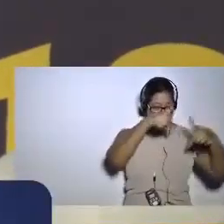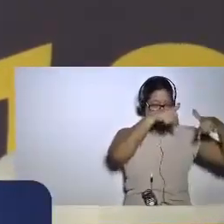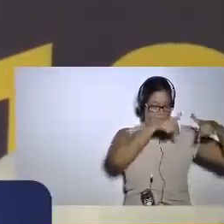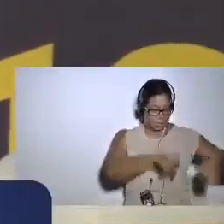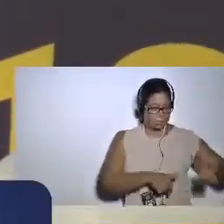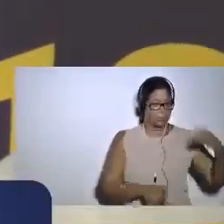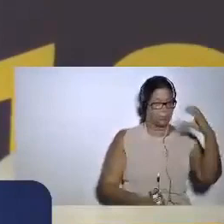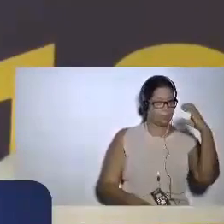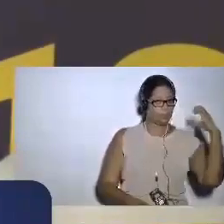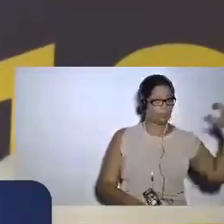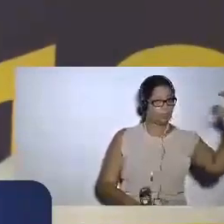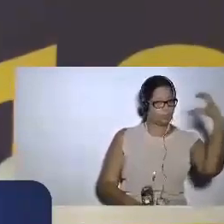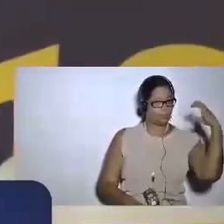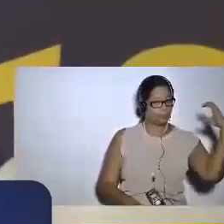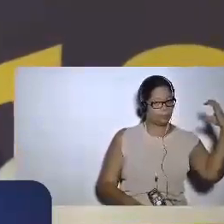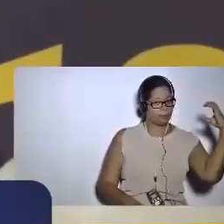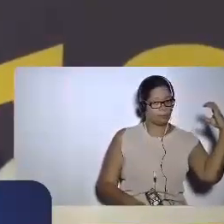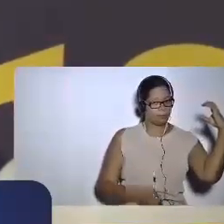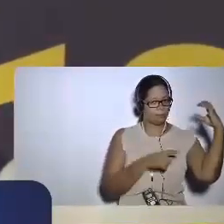en Colombia,